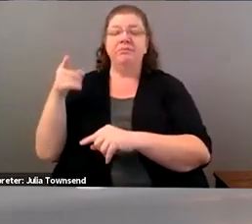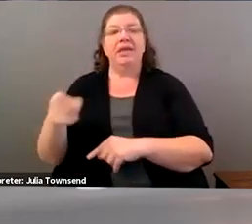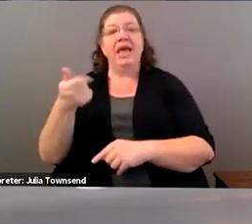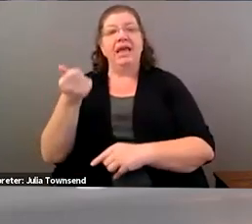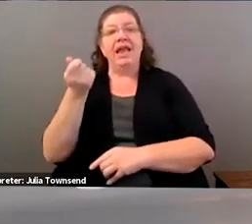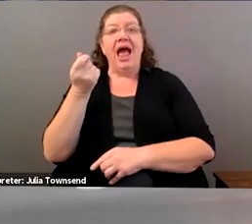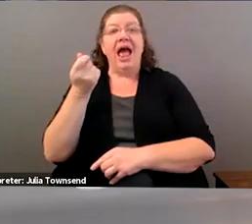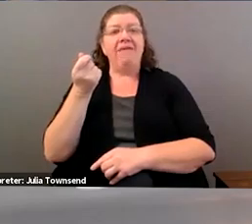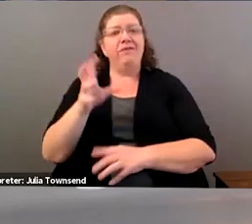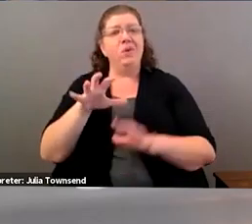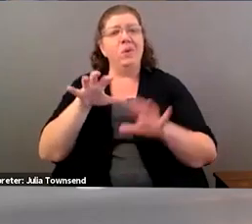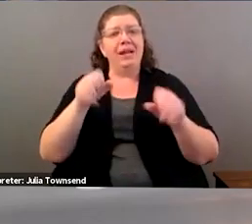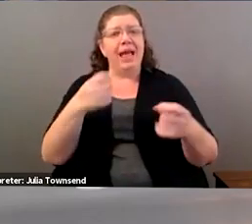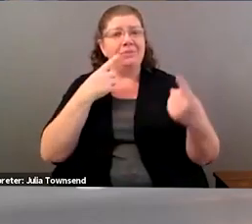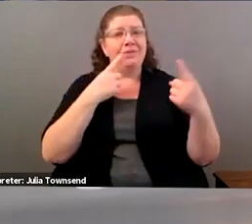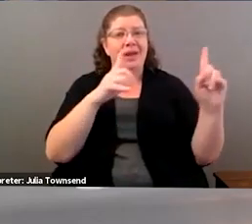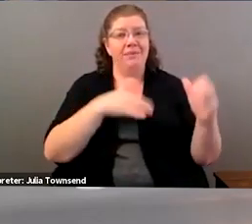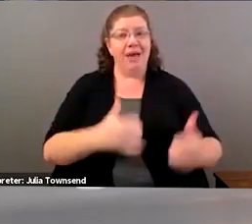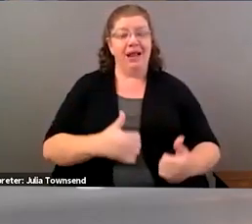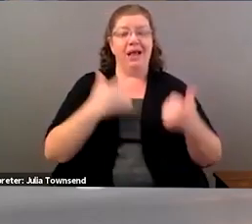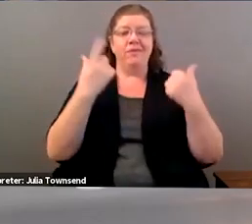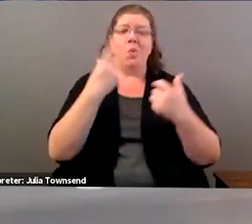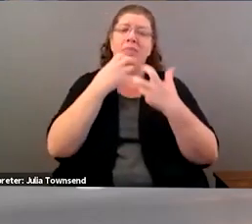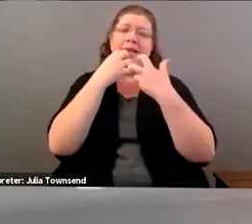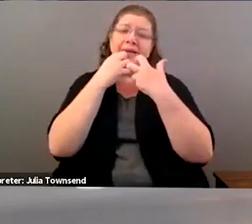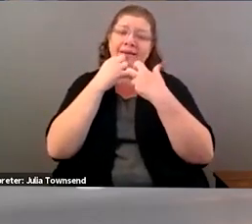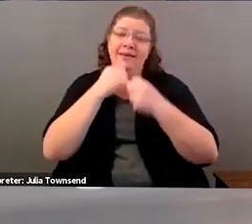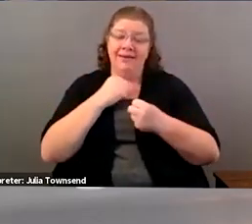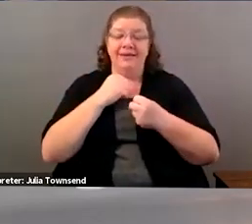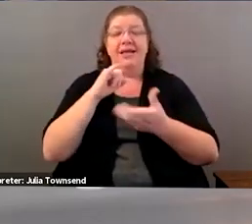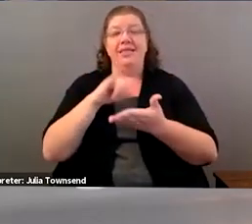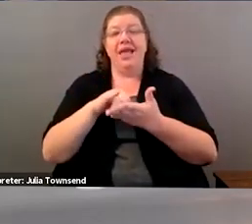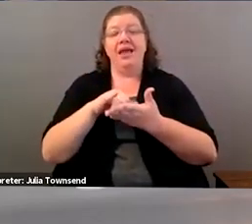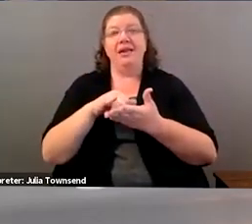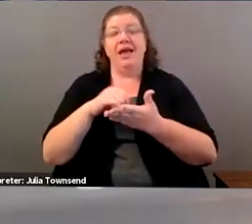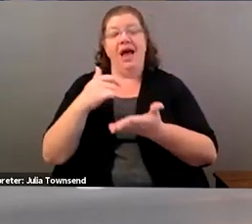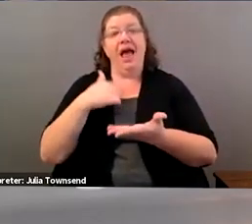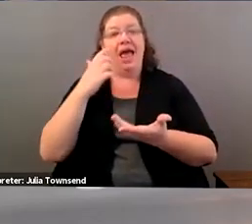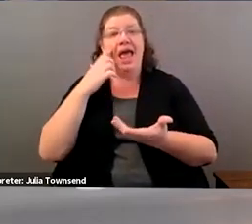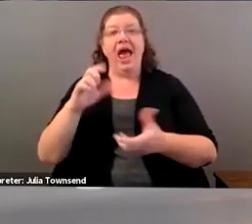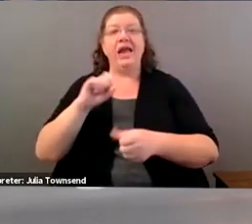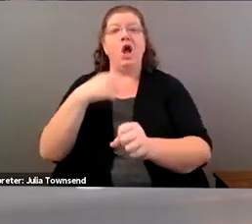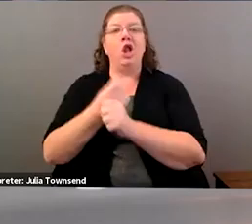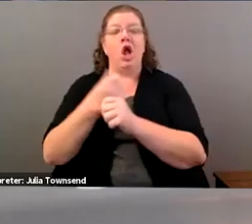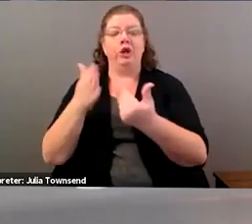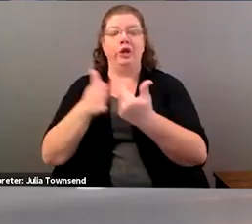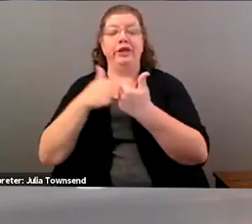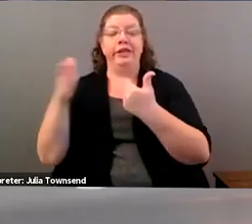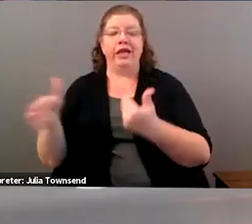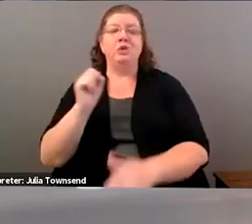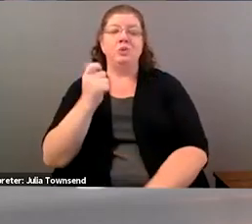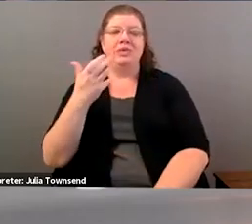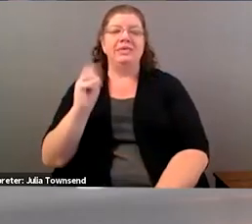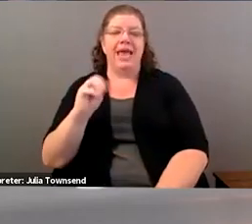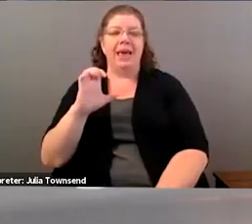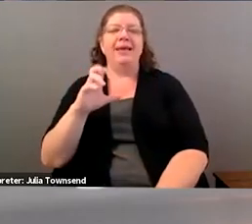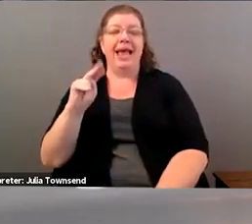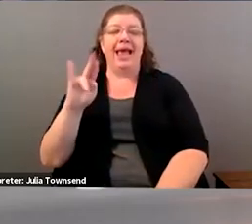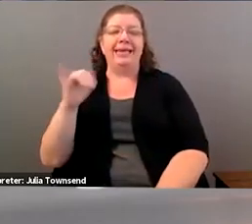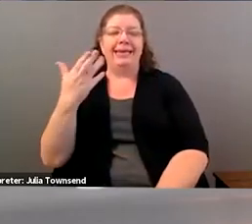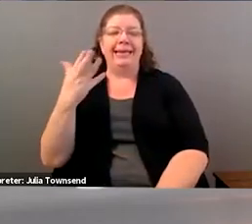también algunas cosas que recuerdo muy bien es que yo tenía un casillero junto a